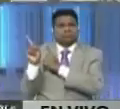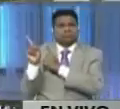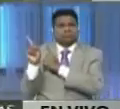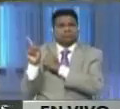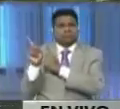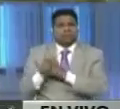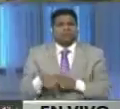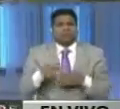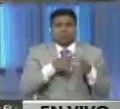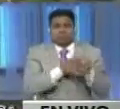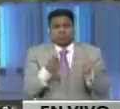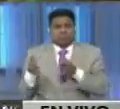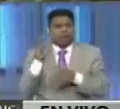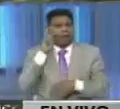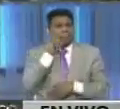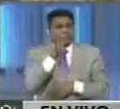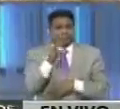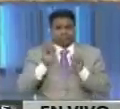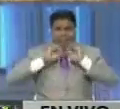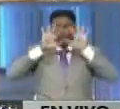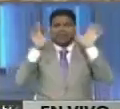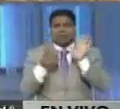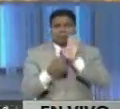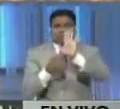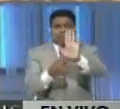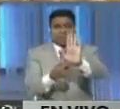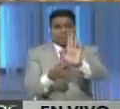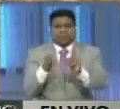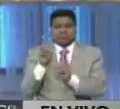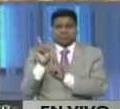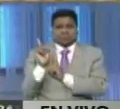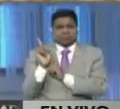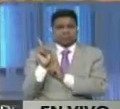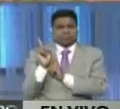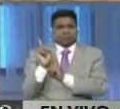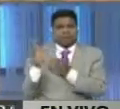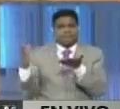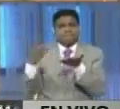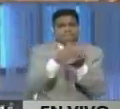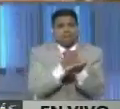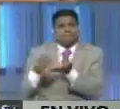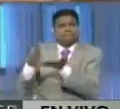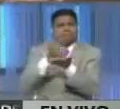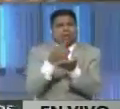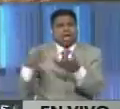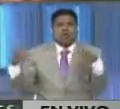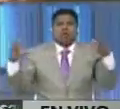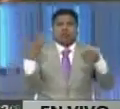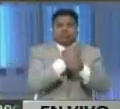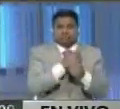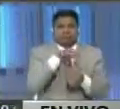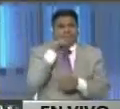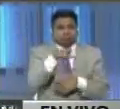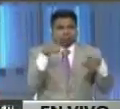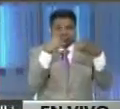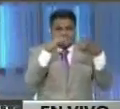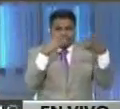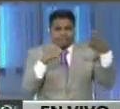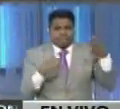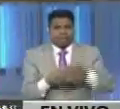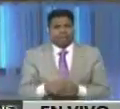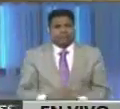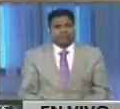acá para ver más claro eh esta operación realizada por la Fuerza Armada nacional bolivariana en donde se